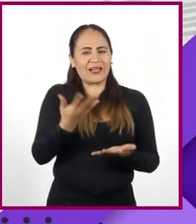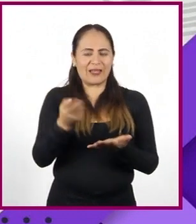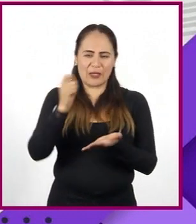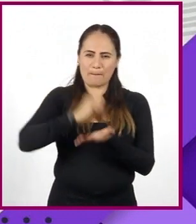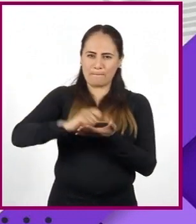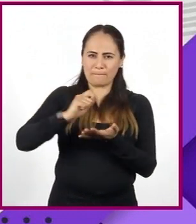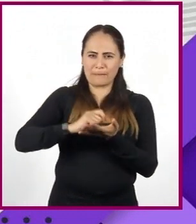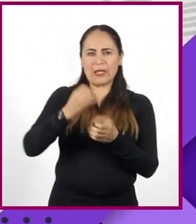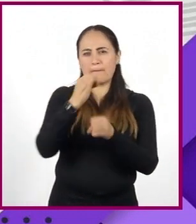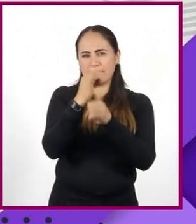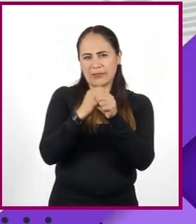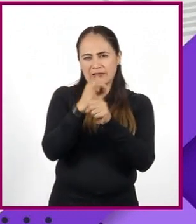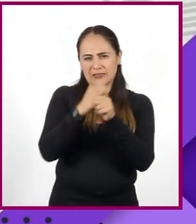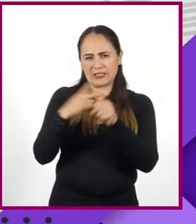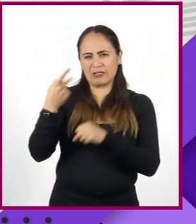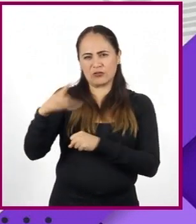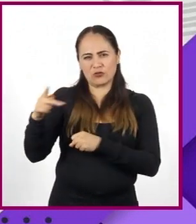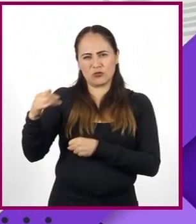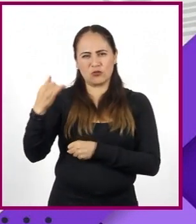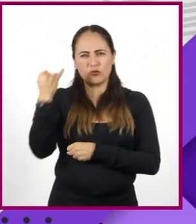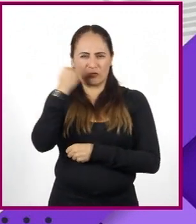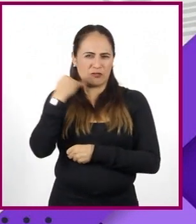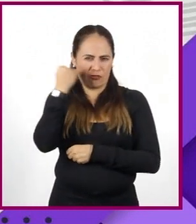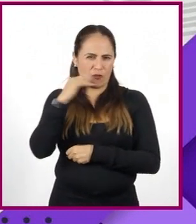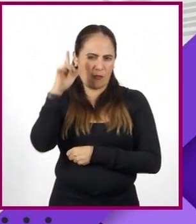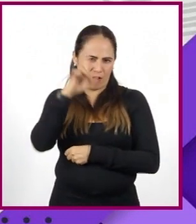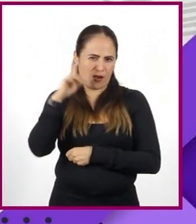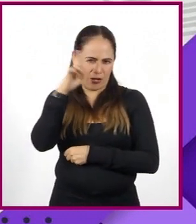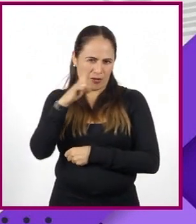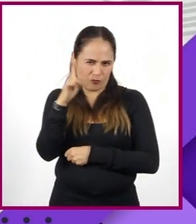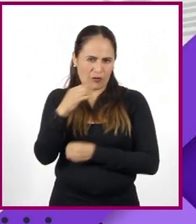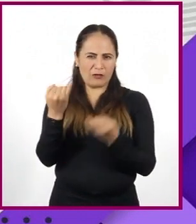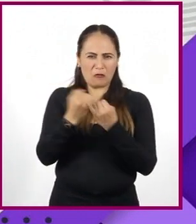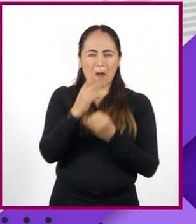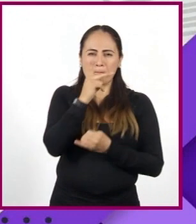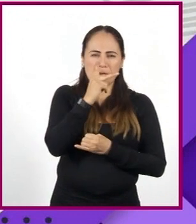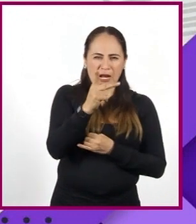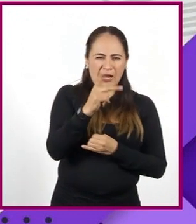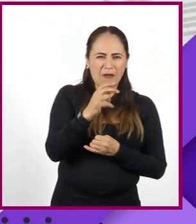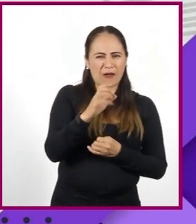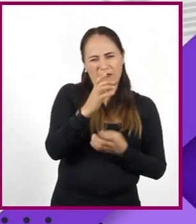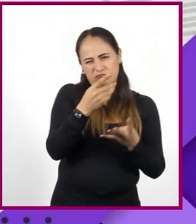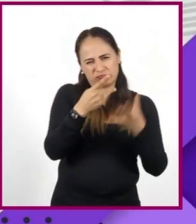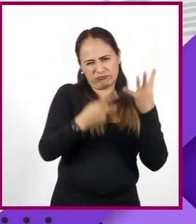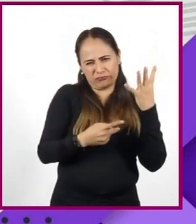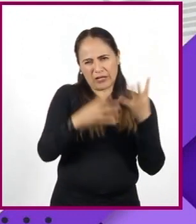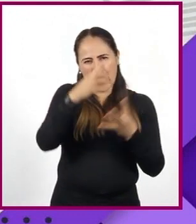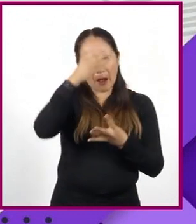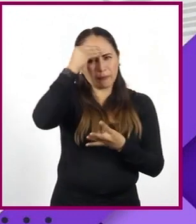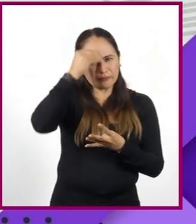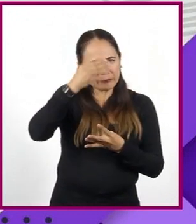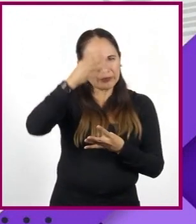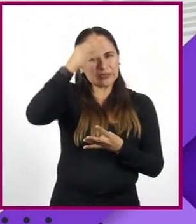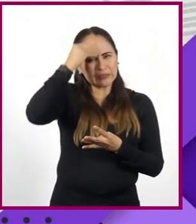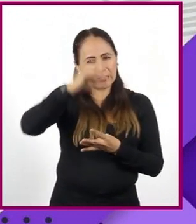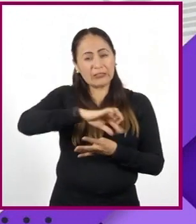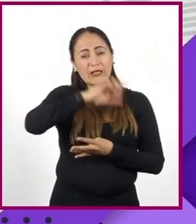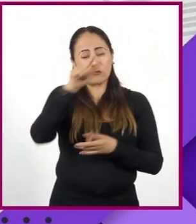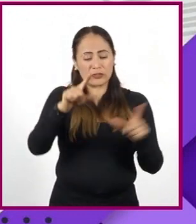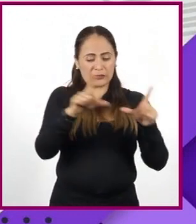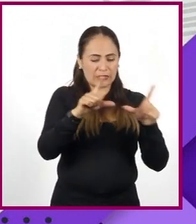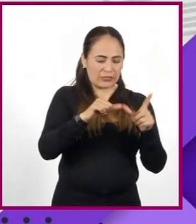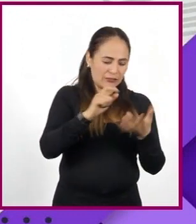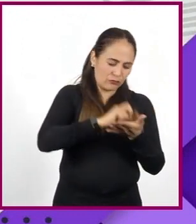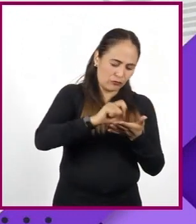investigar qué lengua hablan en el lugar de origen y aprender algunas palabras clave. Con ellas podrían diseñar tarjetas de apoyo